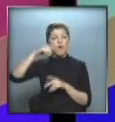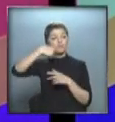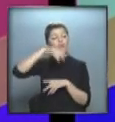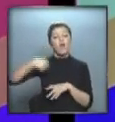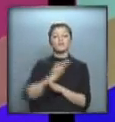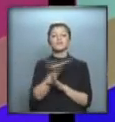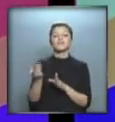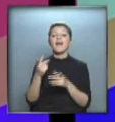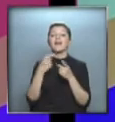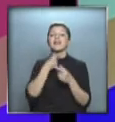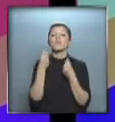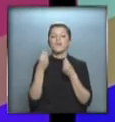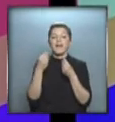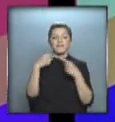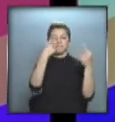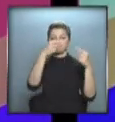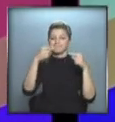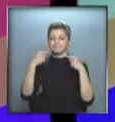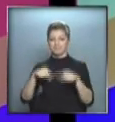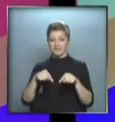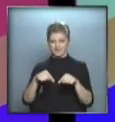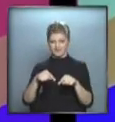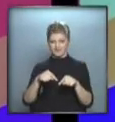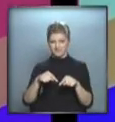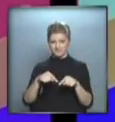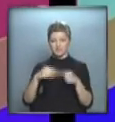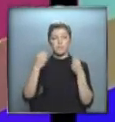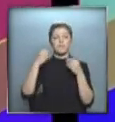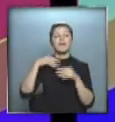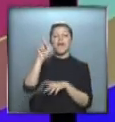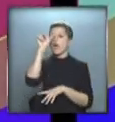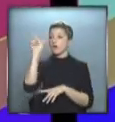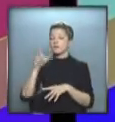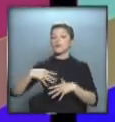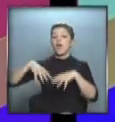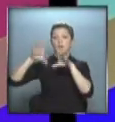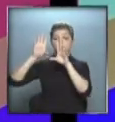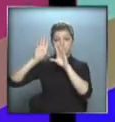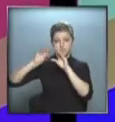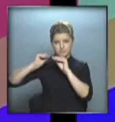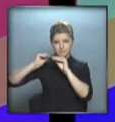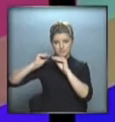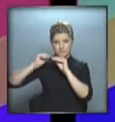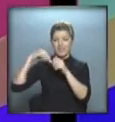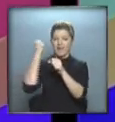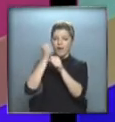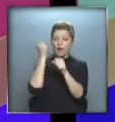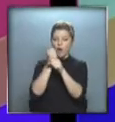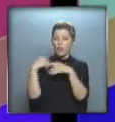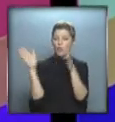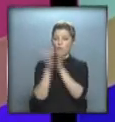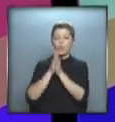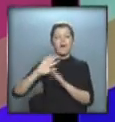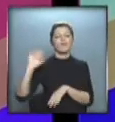argentina en el futuro y lo que soñamos y para lo que trabajamos, que es unir una Argentina trabajando juntos por un mejor futuro